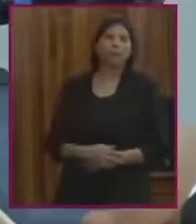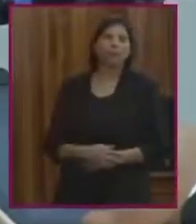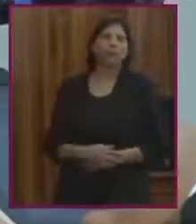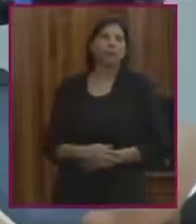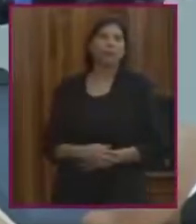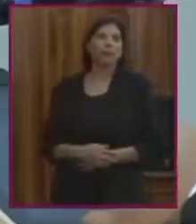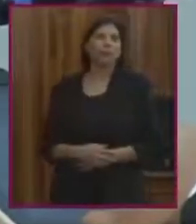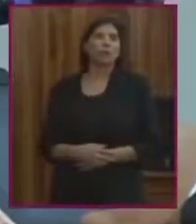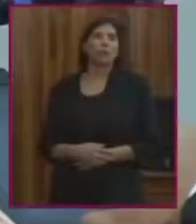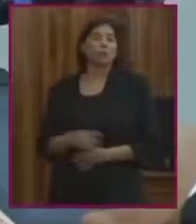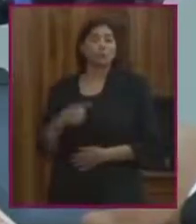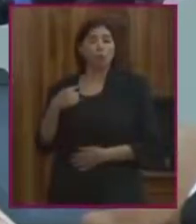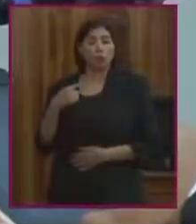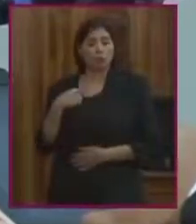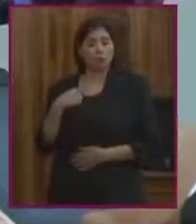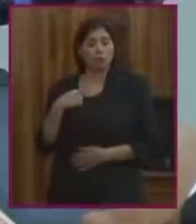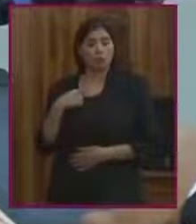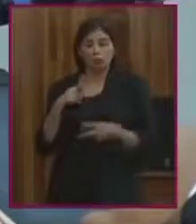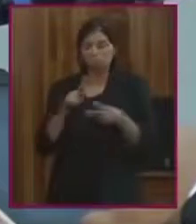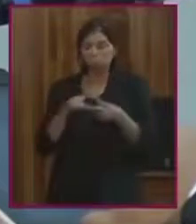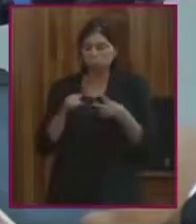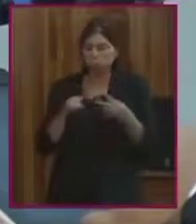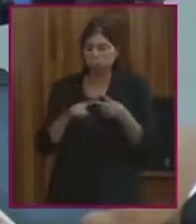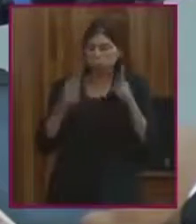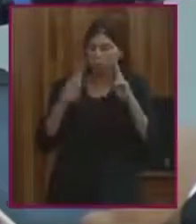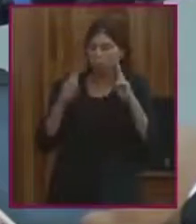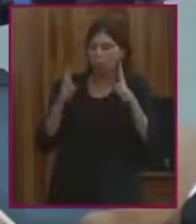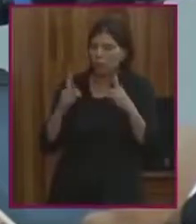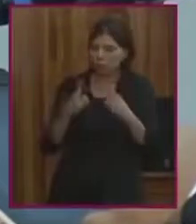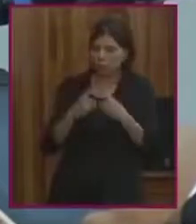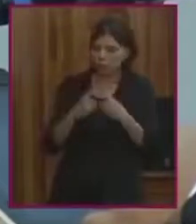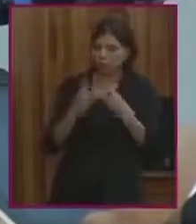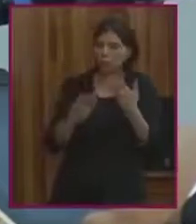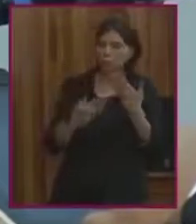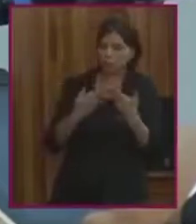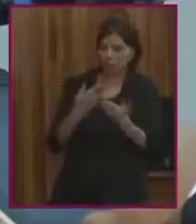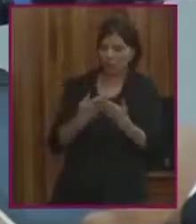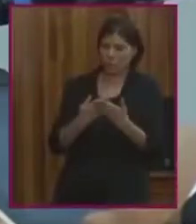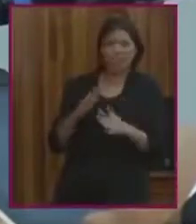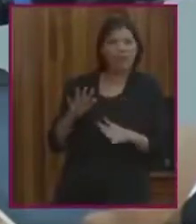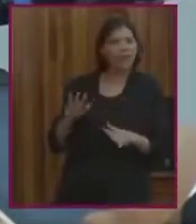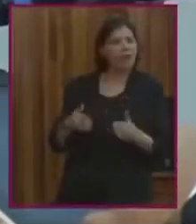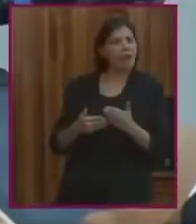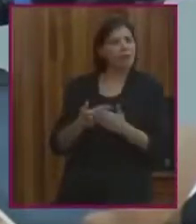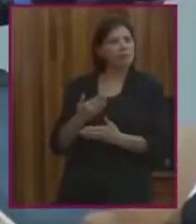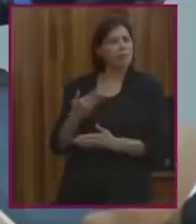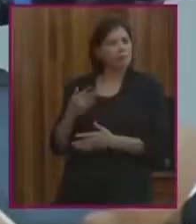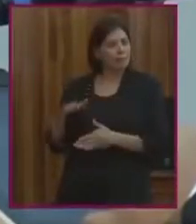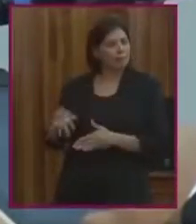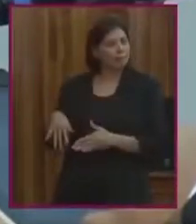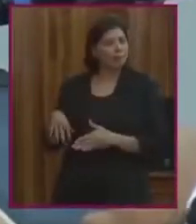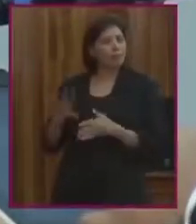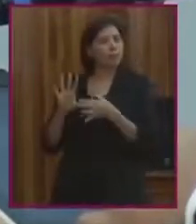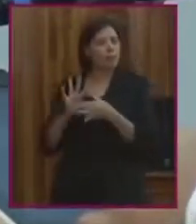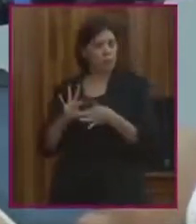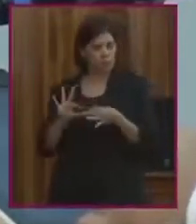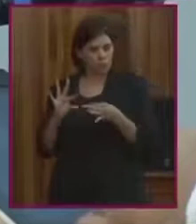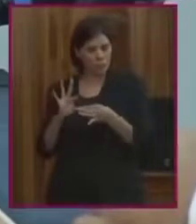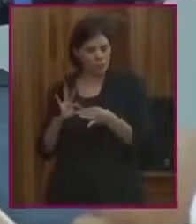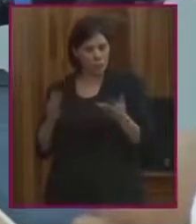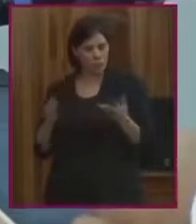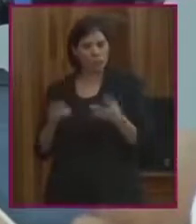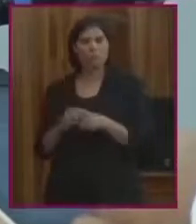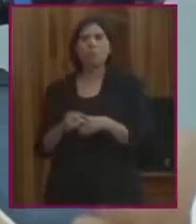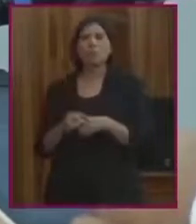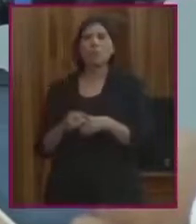reuniones que yo propondría en el marco de lo que se dijo en la mañana, subrayó también el doctor Luciano Concheiro, de que se van a